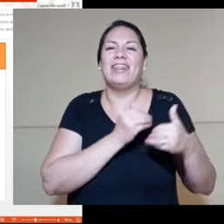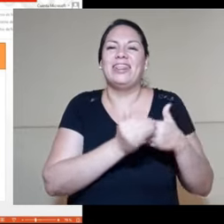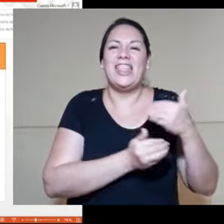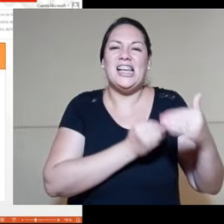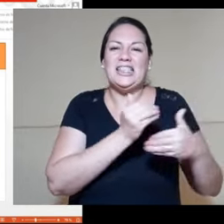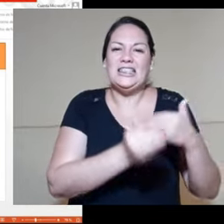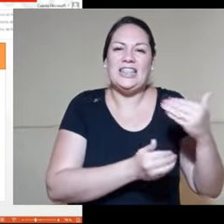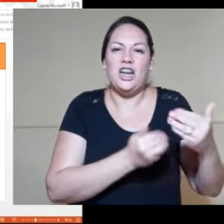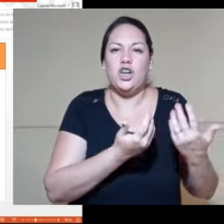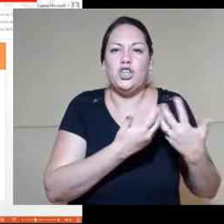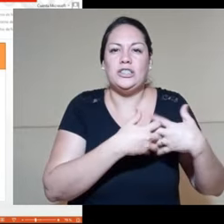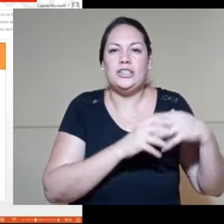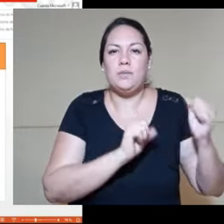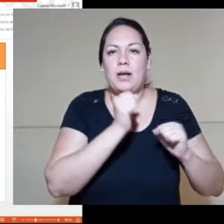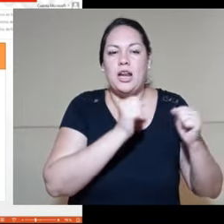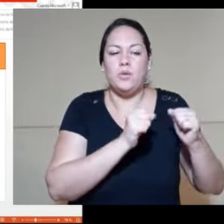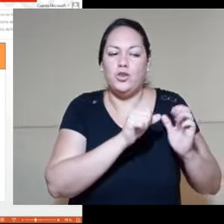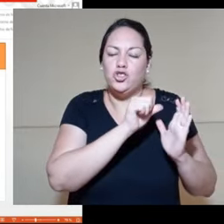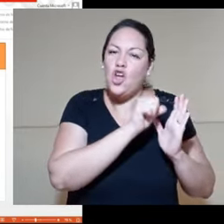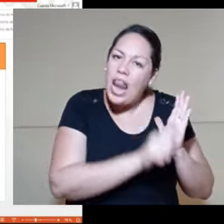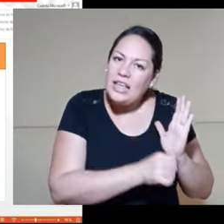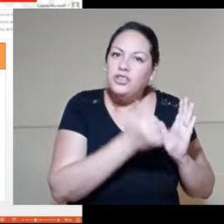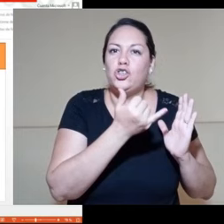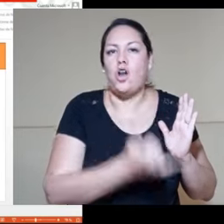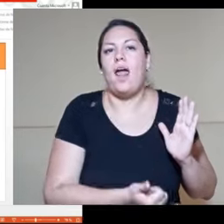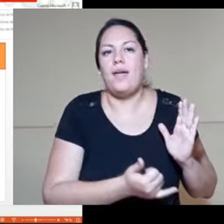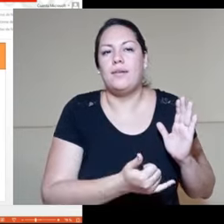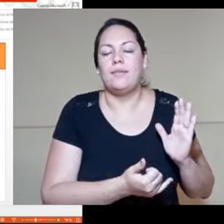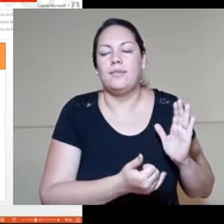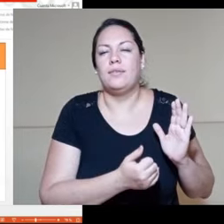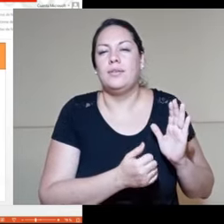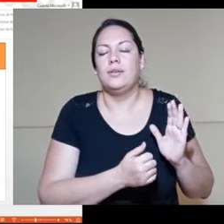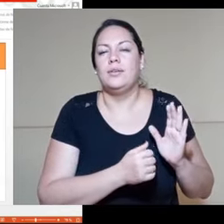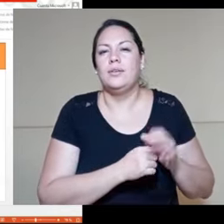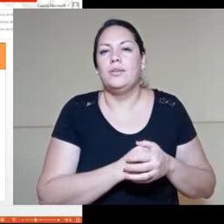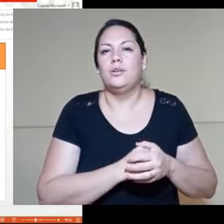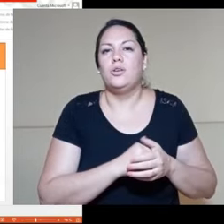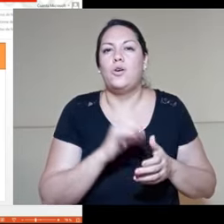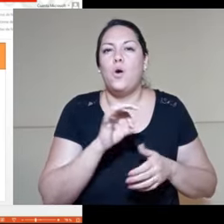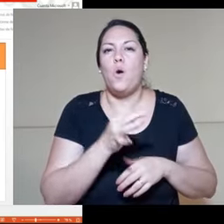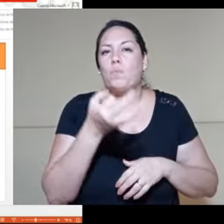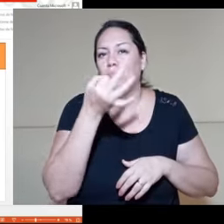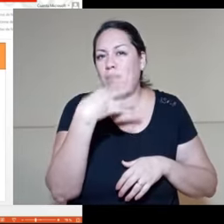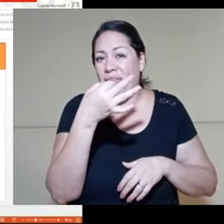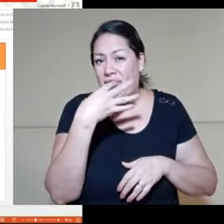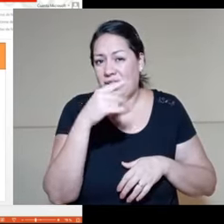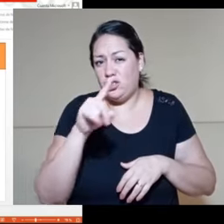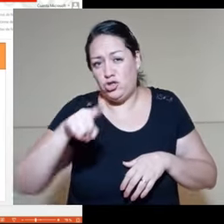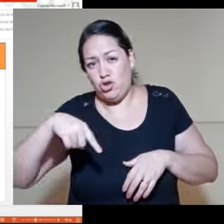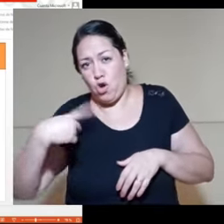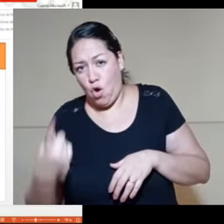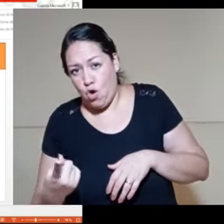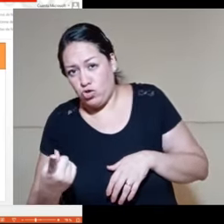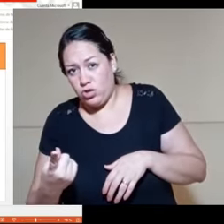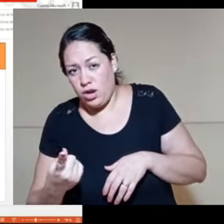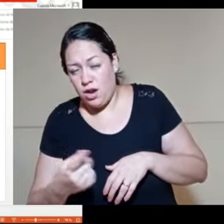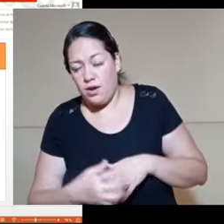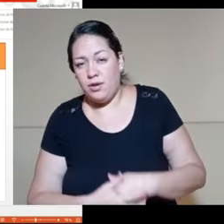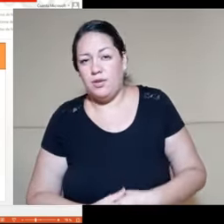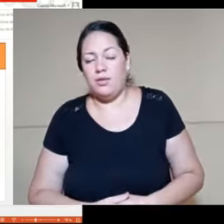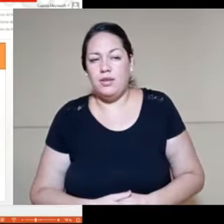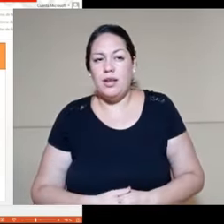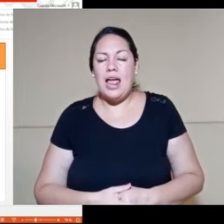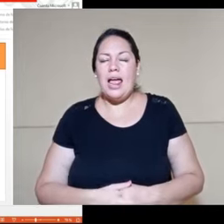entonces afectan, por ejemplo, el desarrollo del sistema nervioso y también afectan todo este tipo de